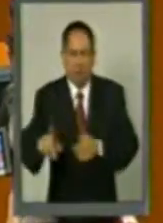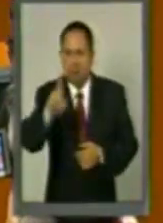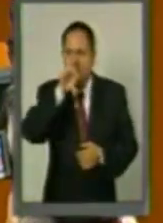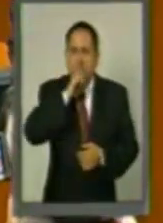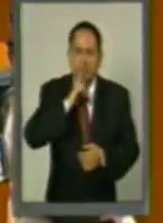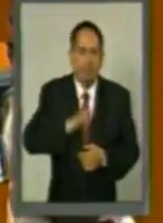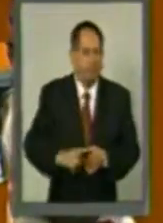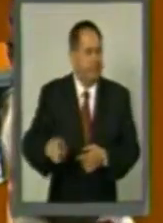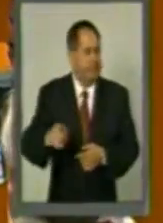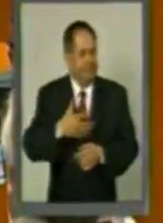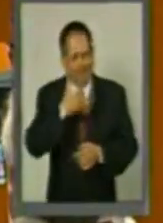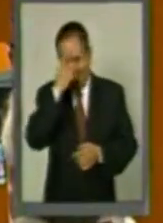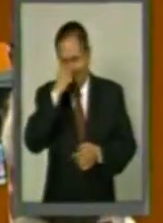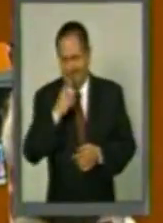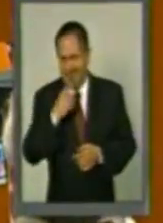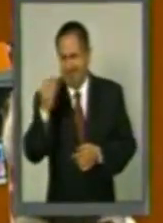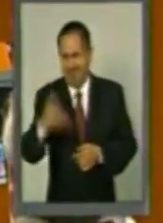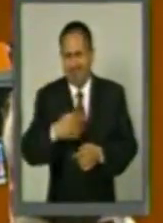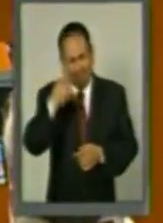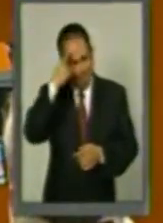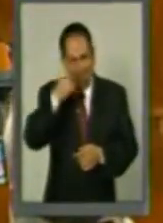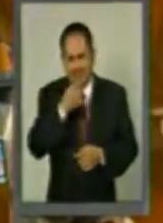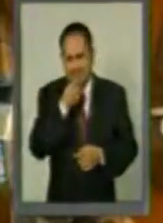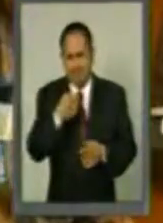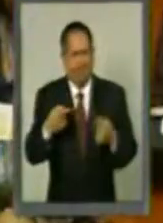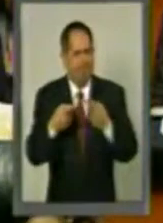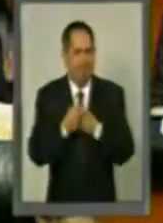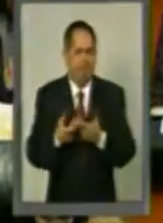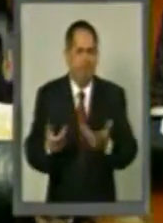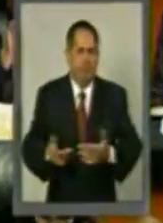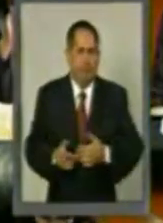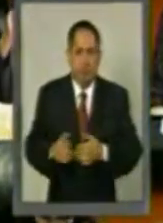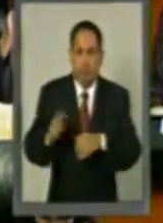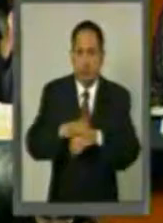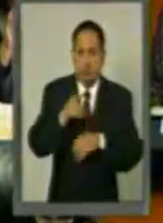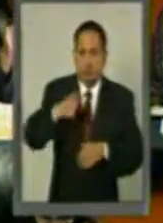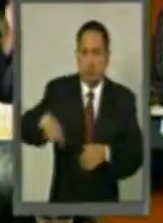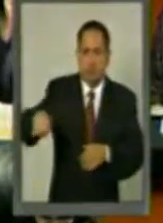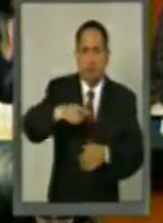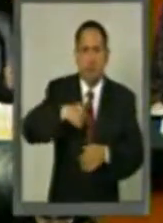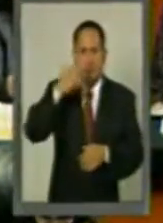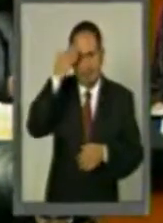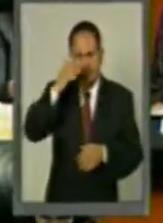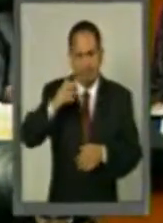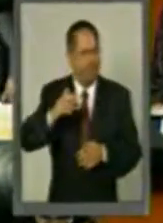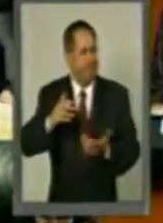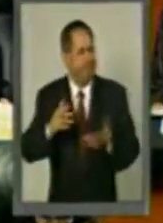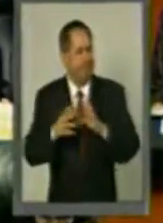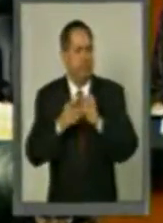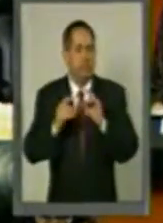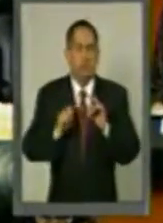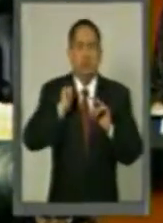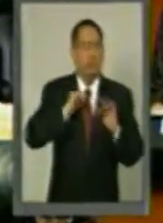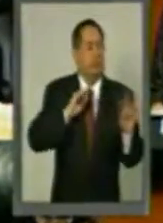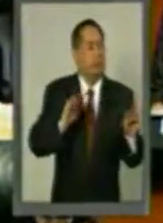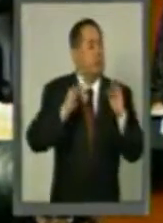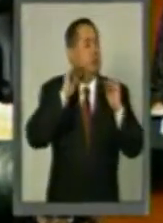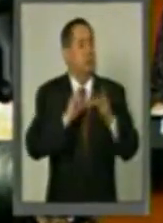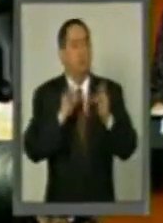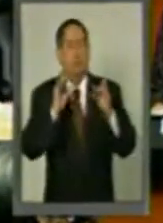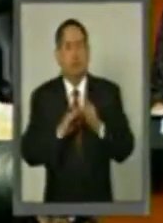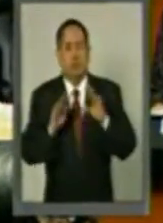el descaro y la incongruencia, puesto que muchos han sabido aprovechar los espacios que